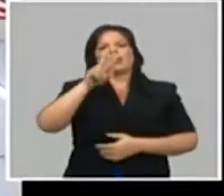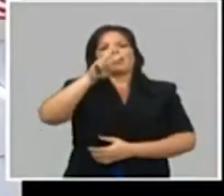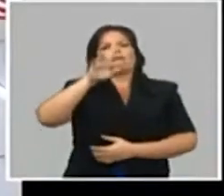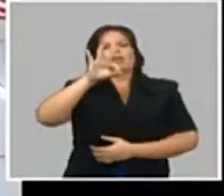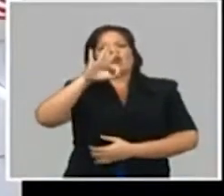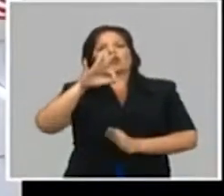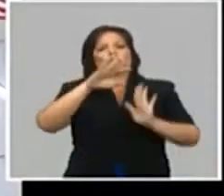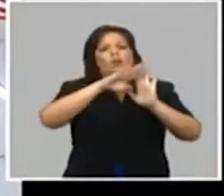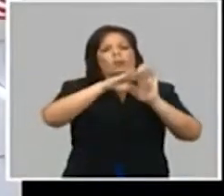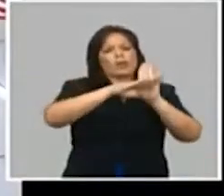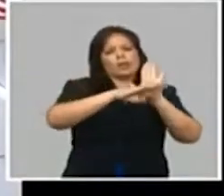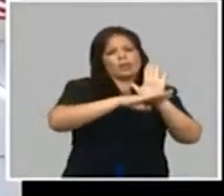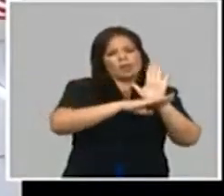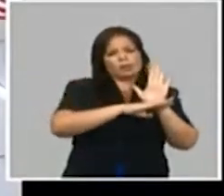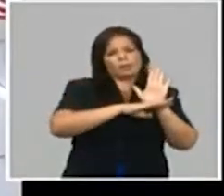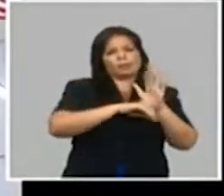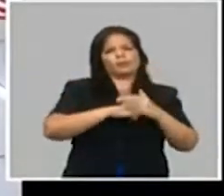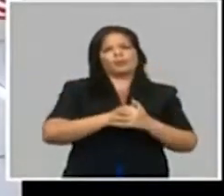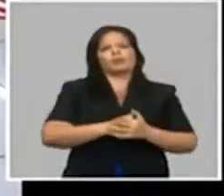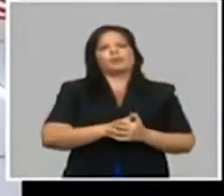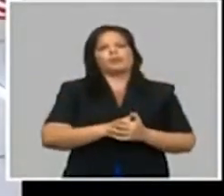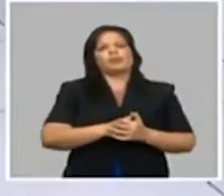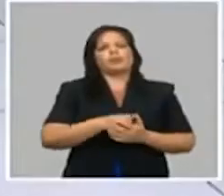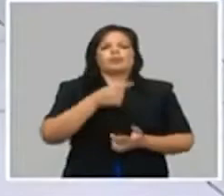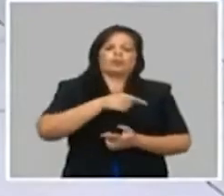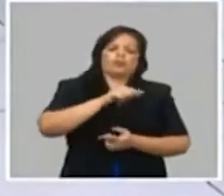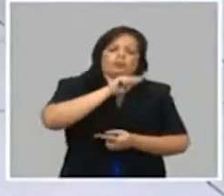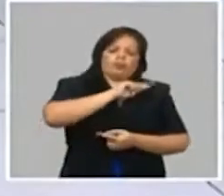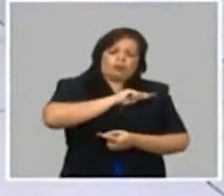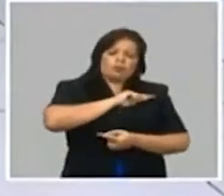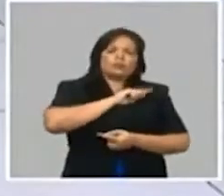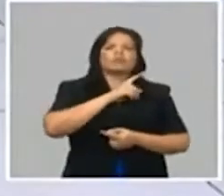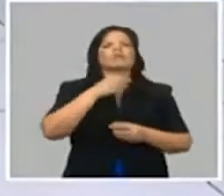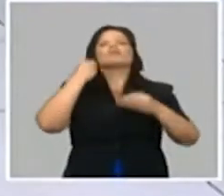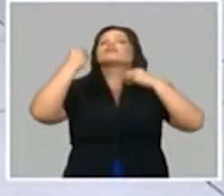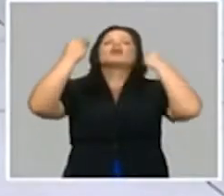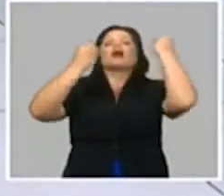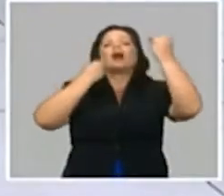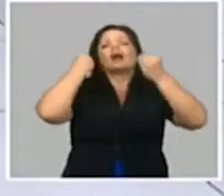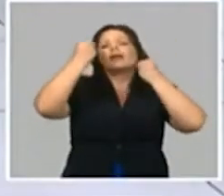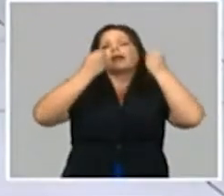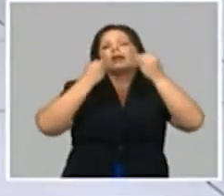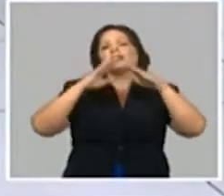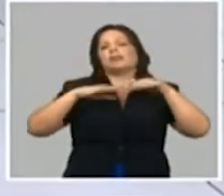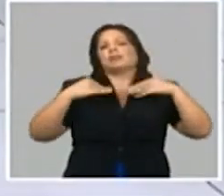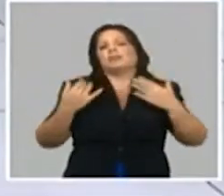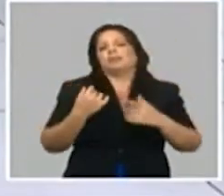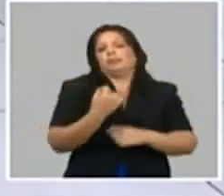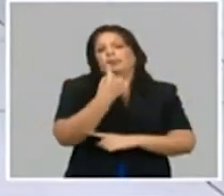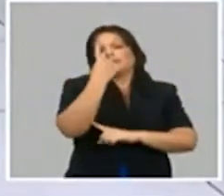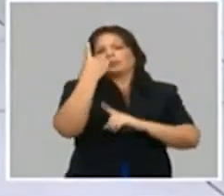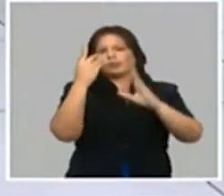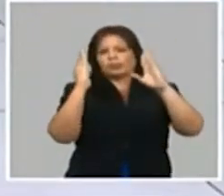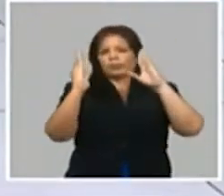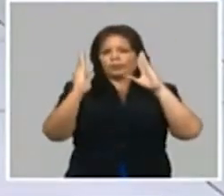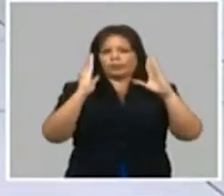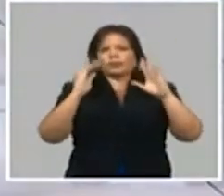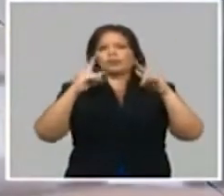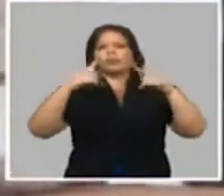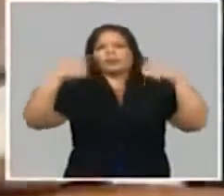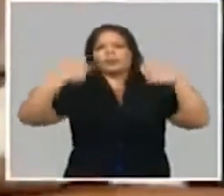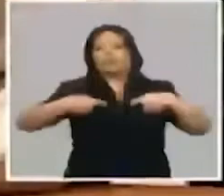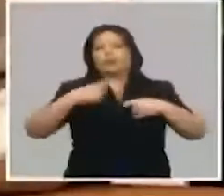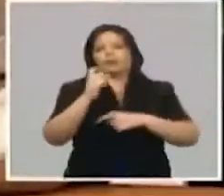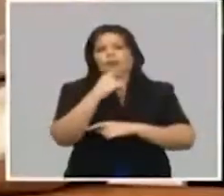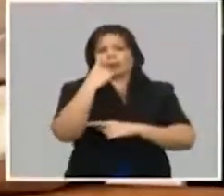medidas. Recientemente hicimos un análisis para la primera etapa y definimos que